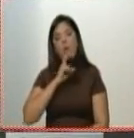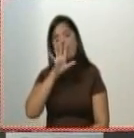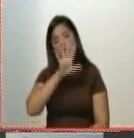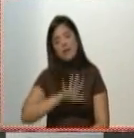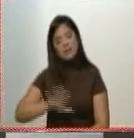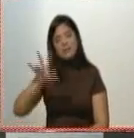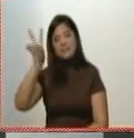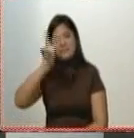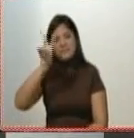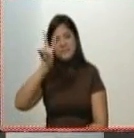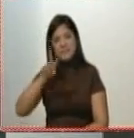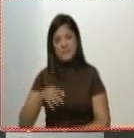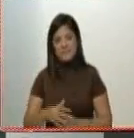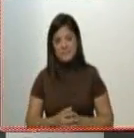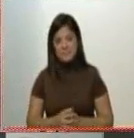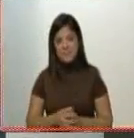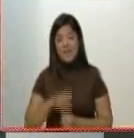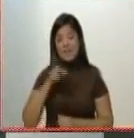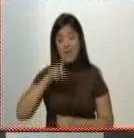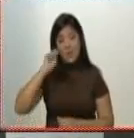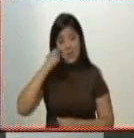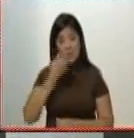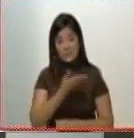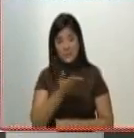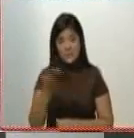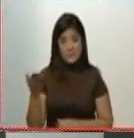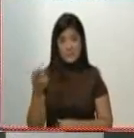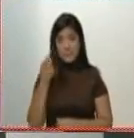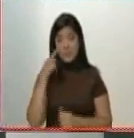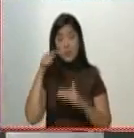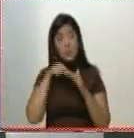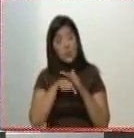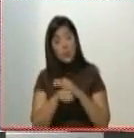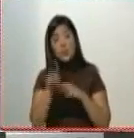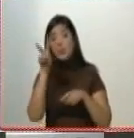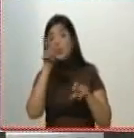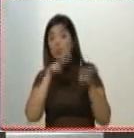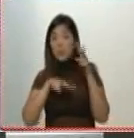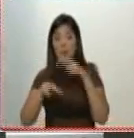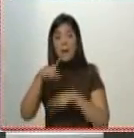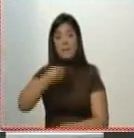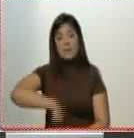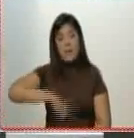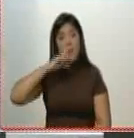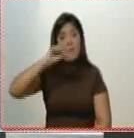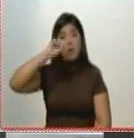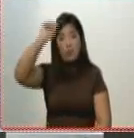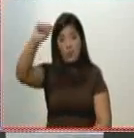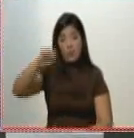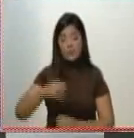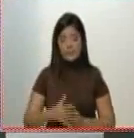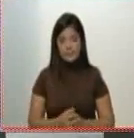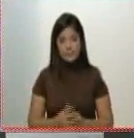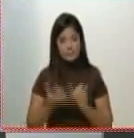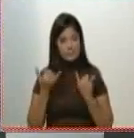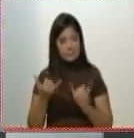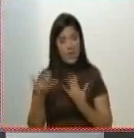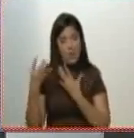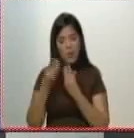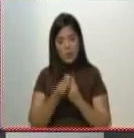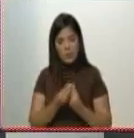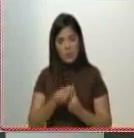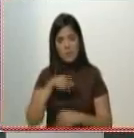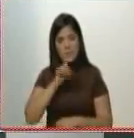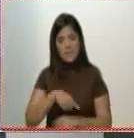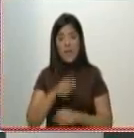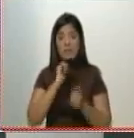nuestro país. Vamos a recordarles, amigos, que ese recorrido que hace el presidente de la República, Nicolás Maduro, a esta hora en compañía también